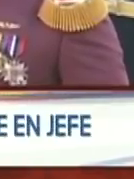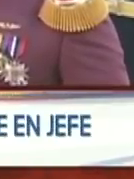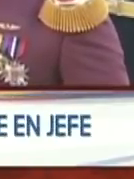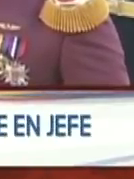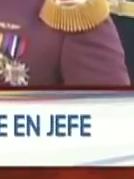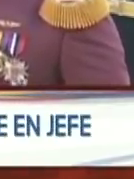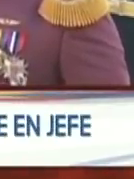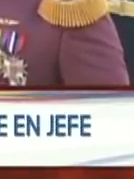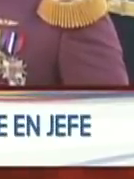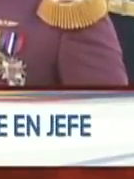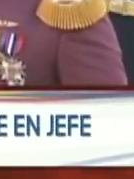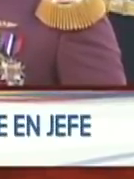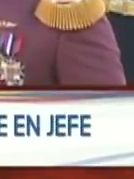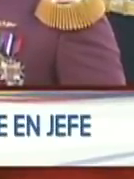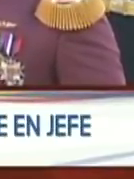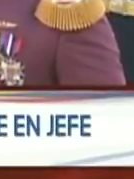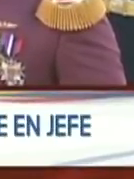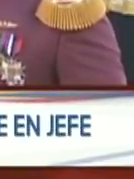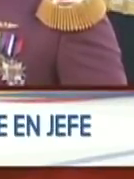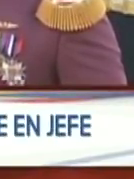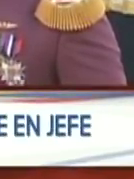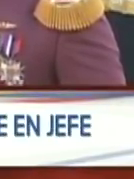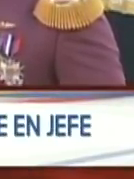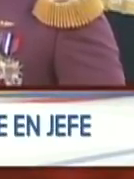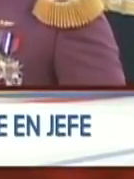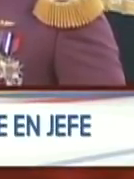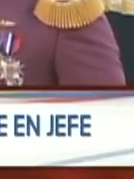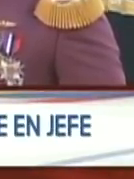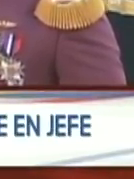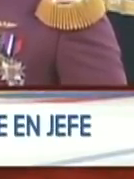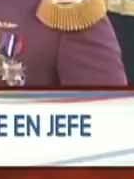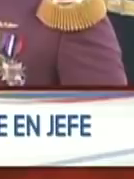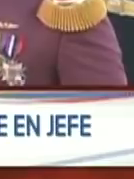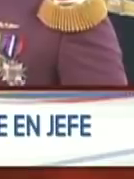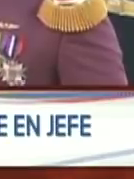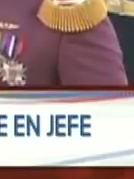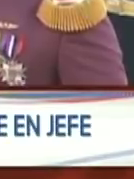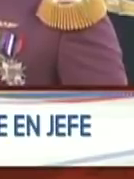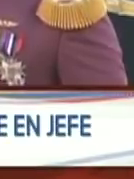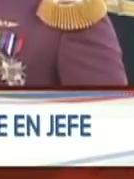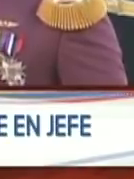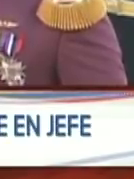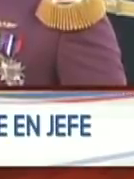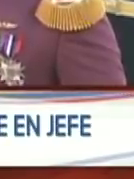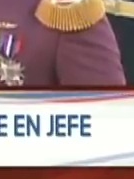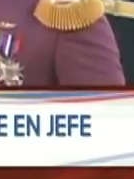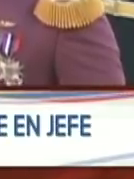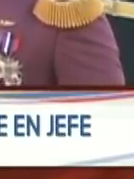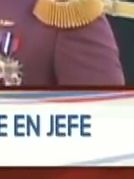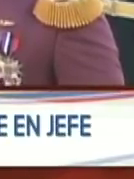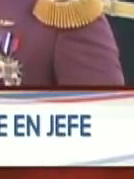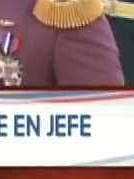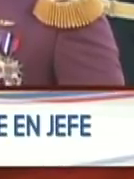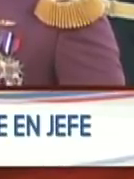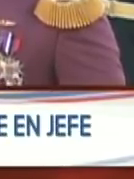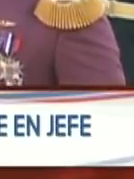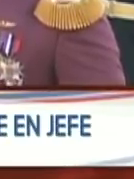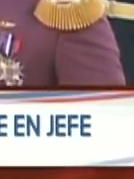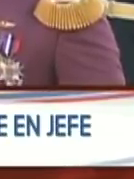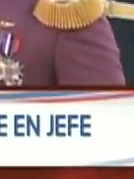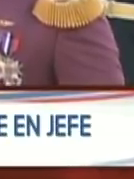tener solicitó su autorización para dar inicio al acto con motivo del